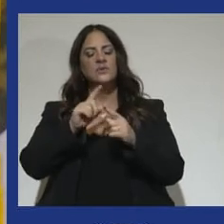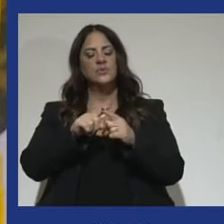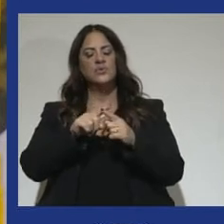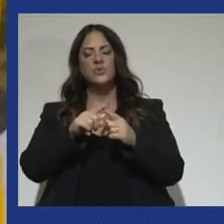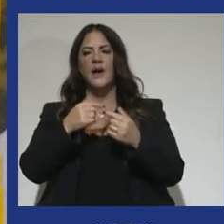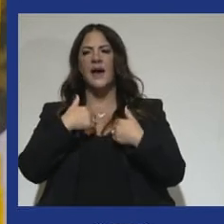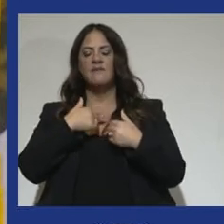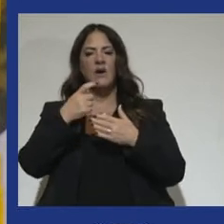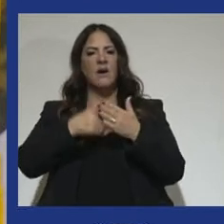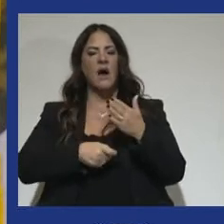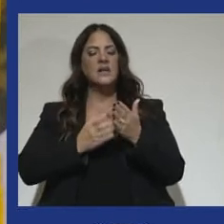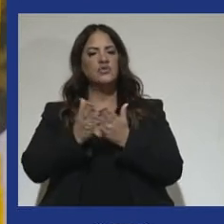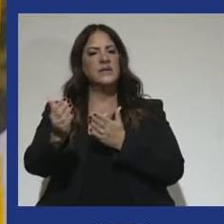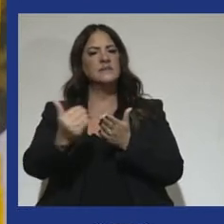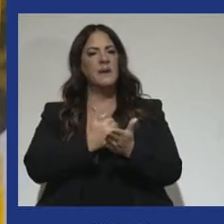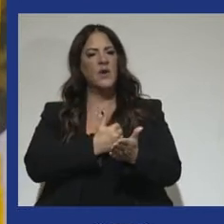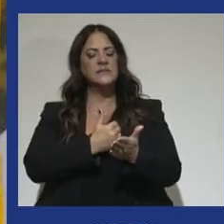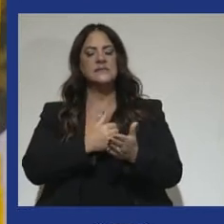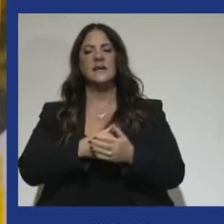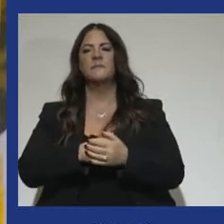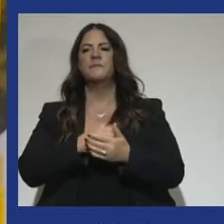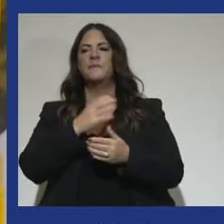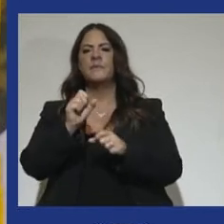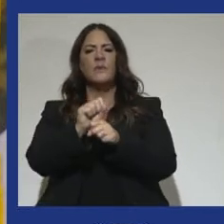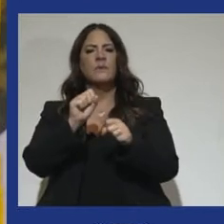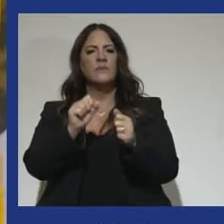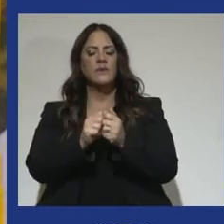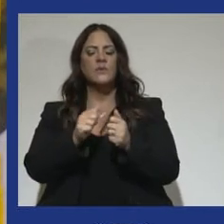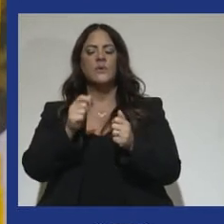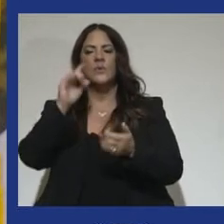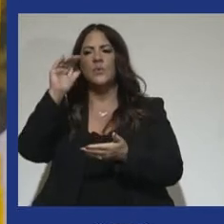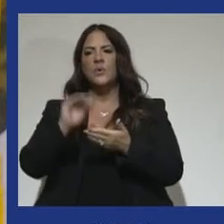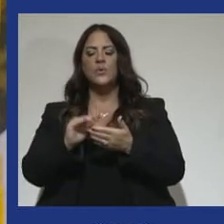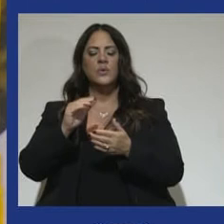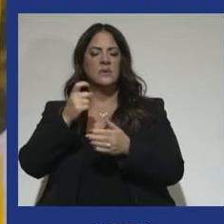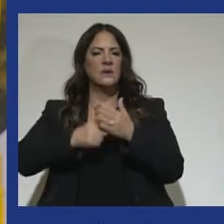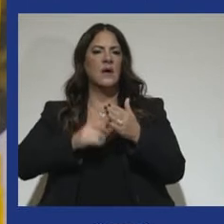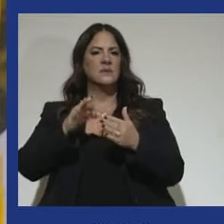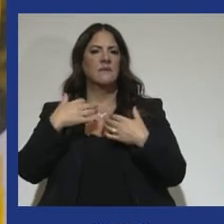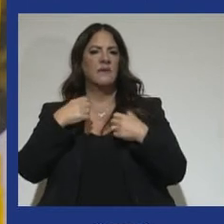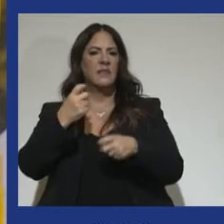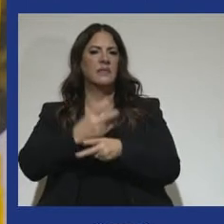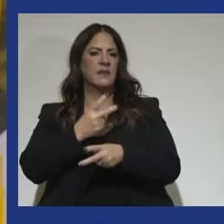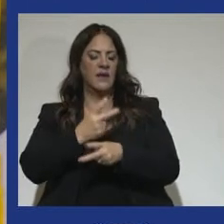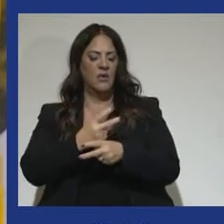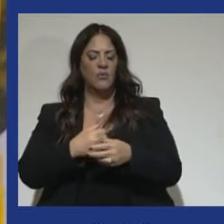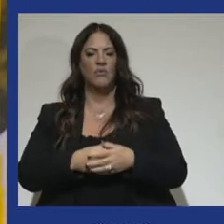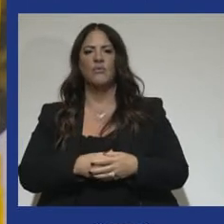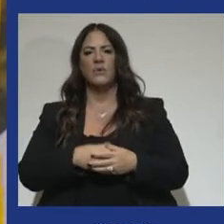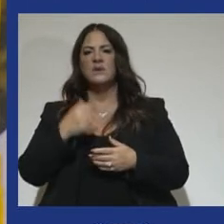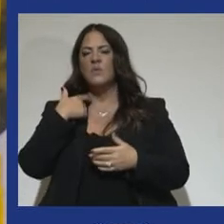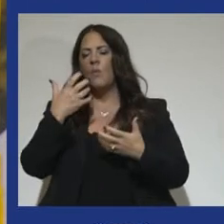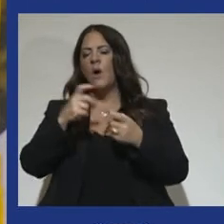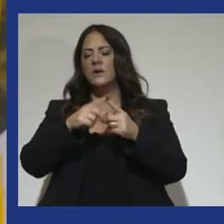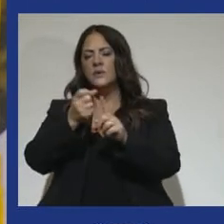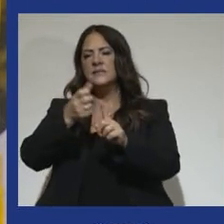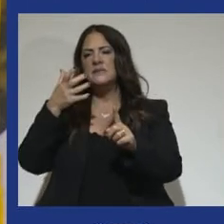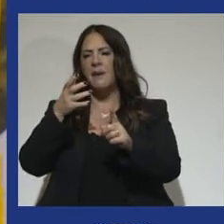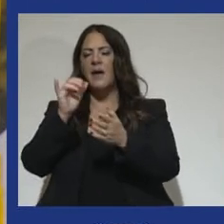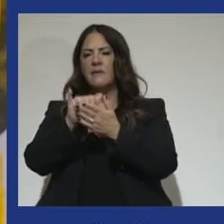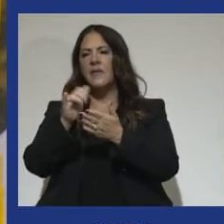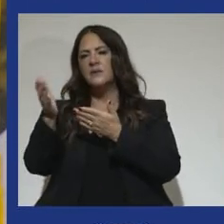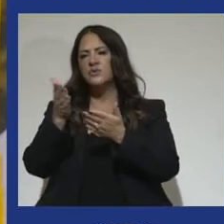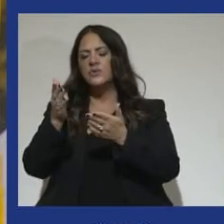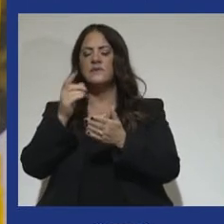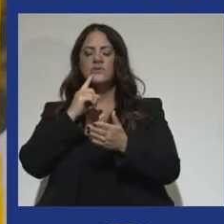aumentar la transparencia del costo y trabajar para reducir el costo de atención médica para tratar